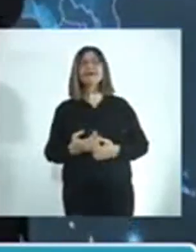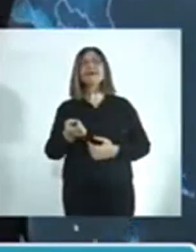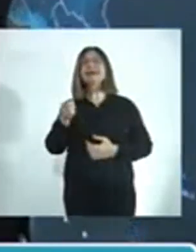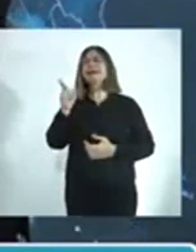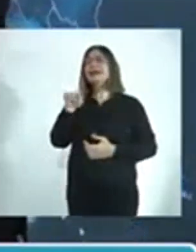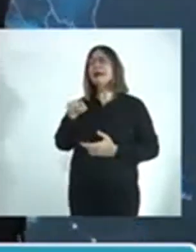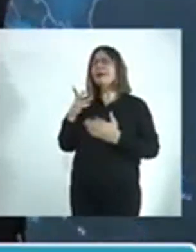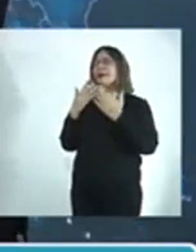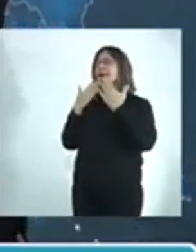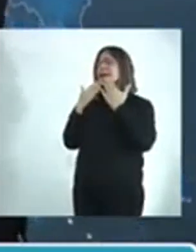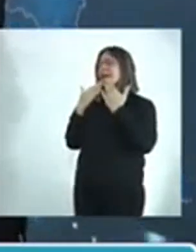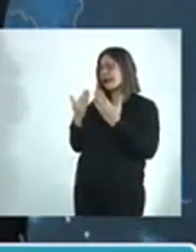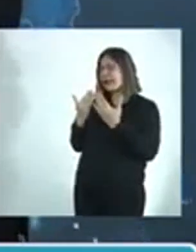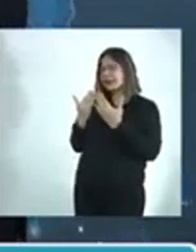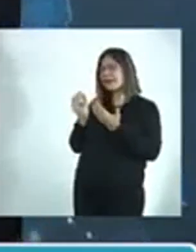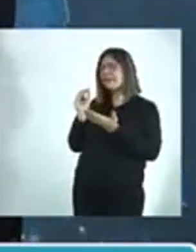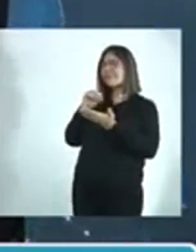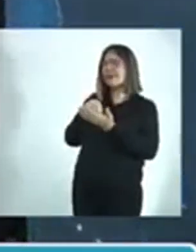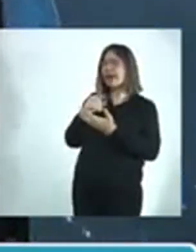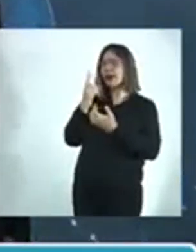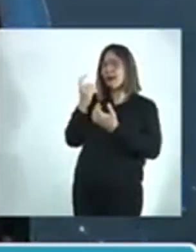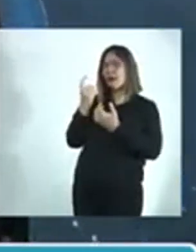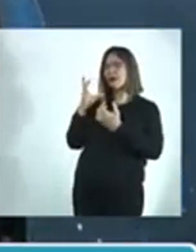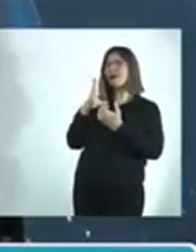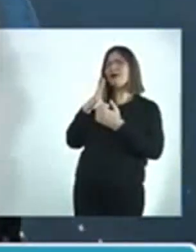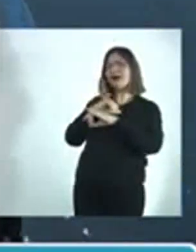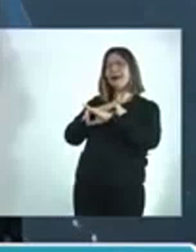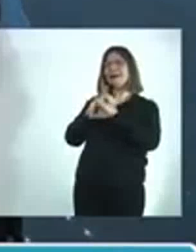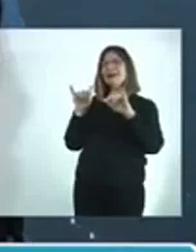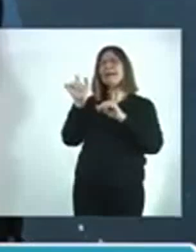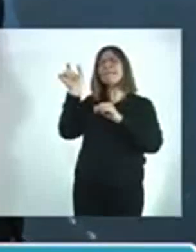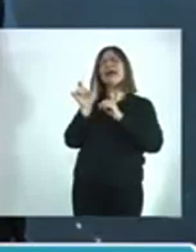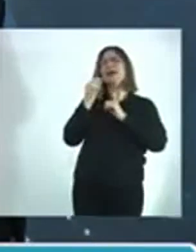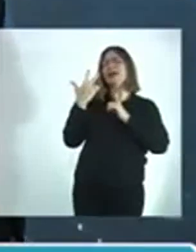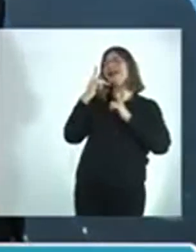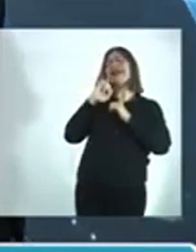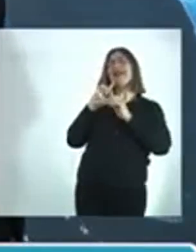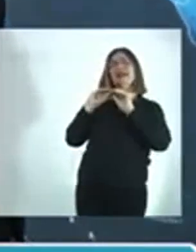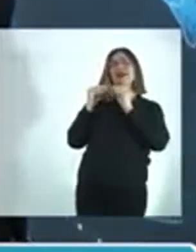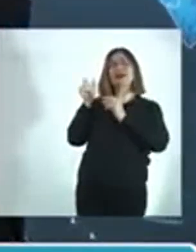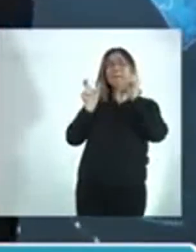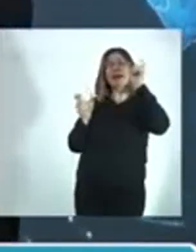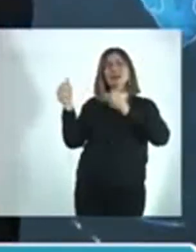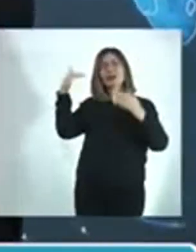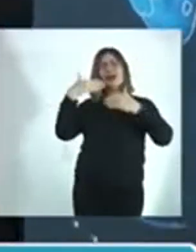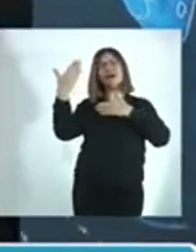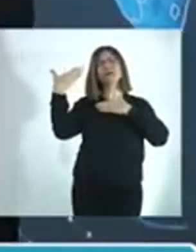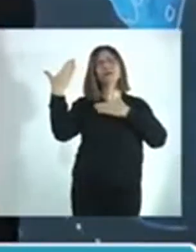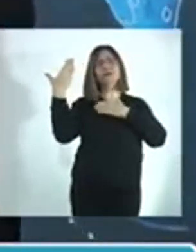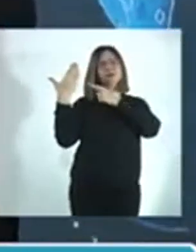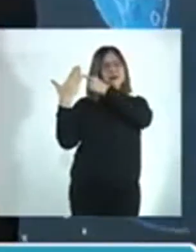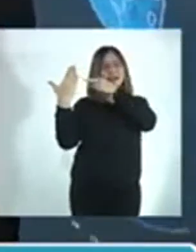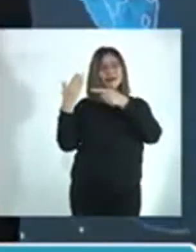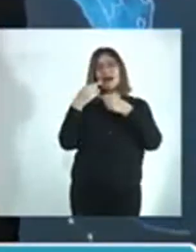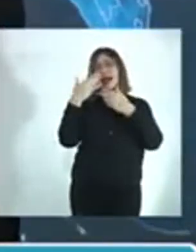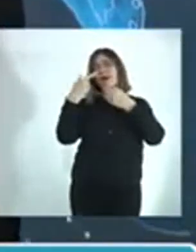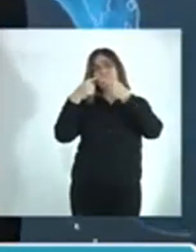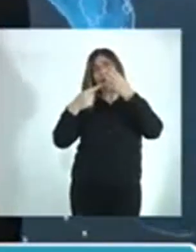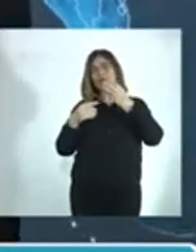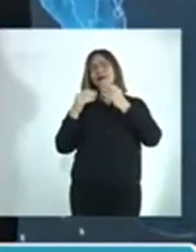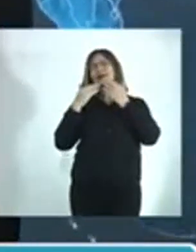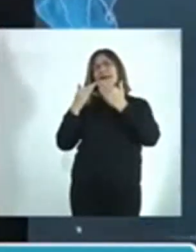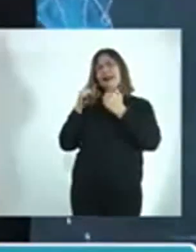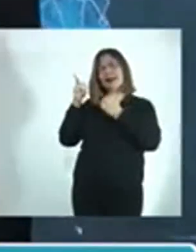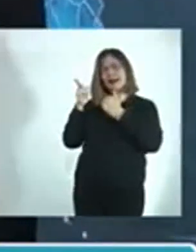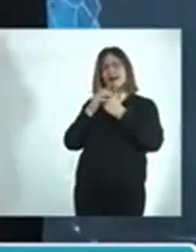debemos agradecer? Sí. La participación de cada uno de los disertantes que ya estuvieron pasando aquí a través de este